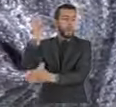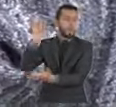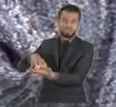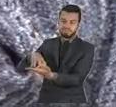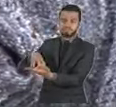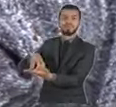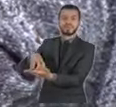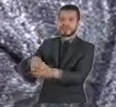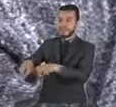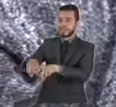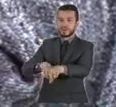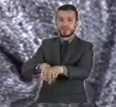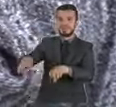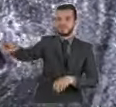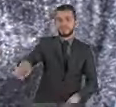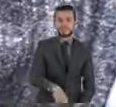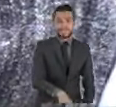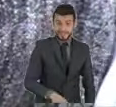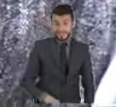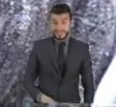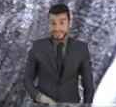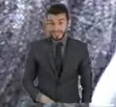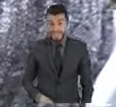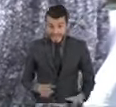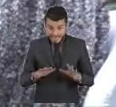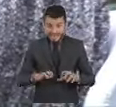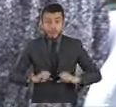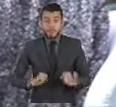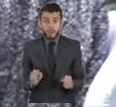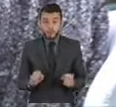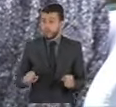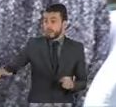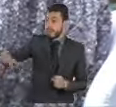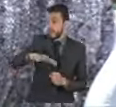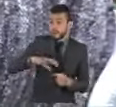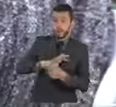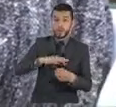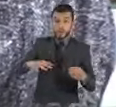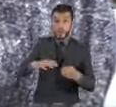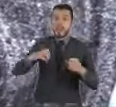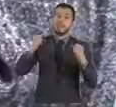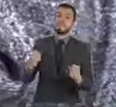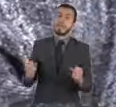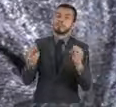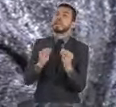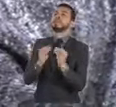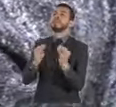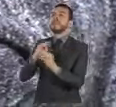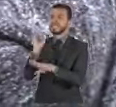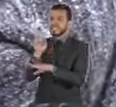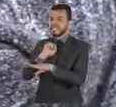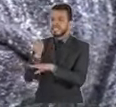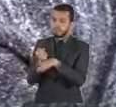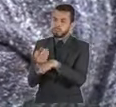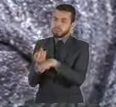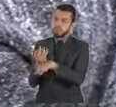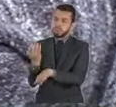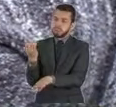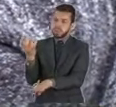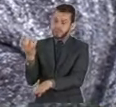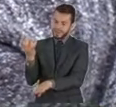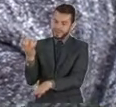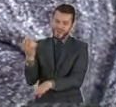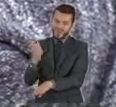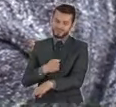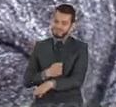Si queremos de verdad tener un área integrada que no se base en carro, que quema gasolina, tenemos que tener un sistema de